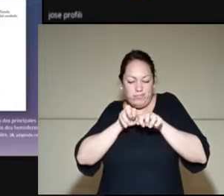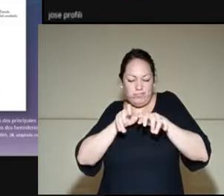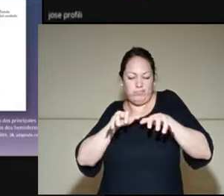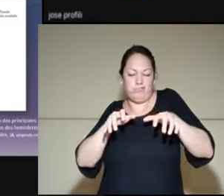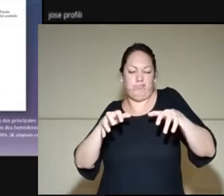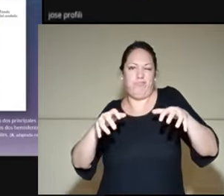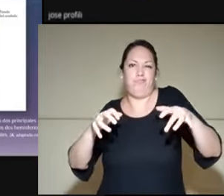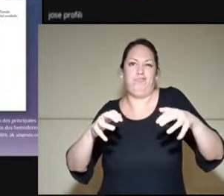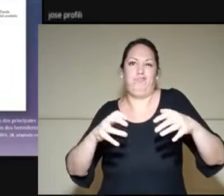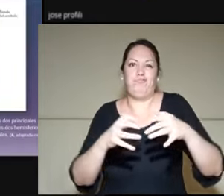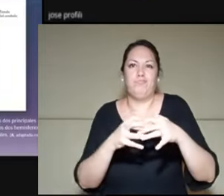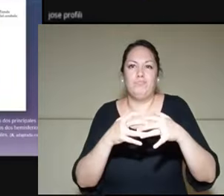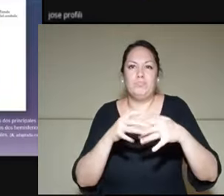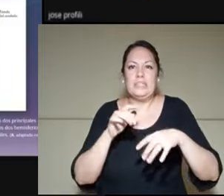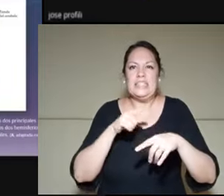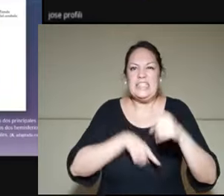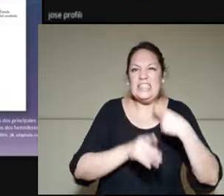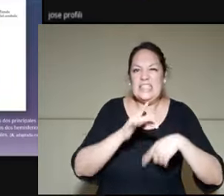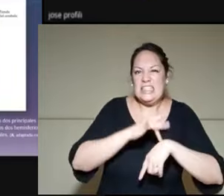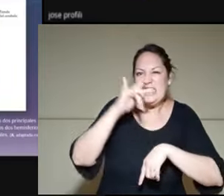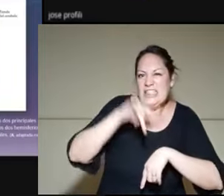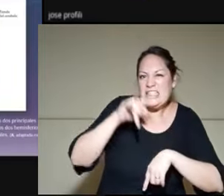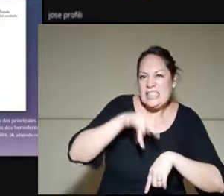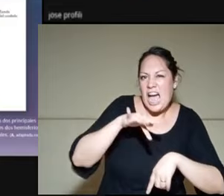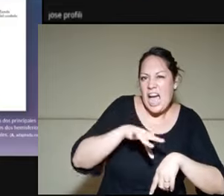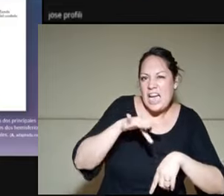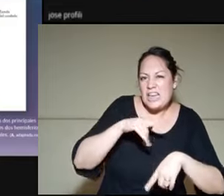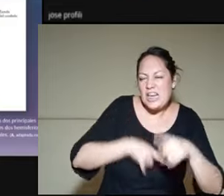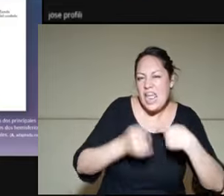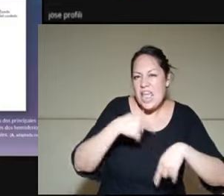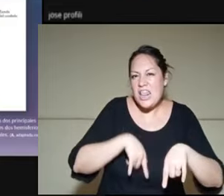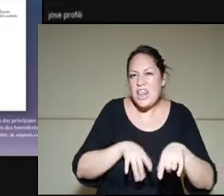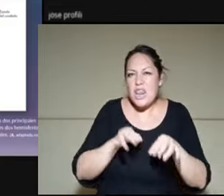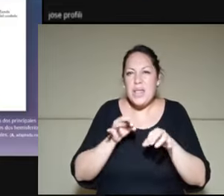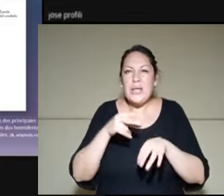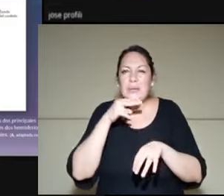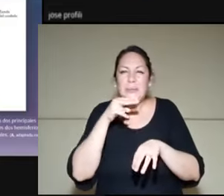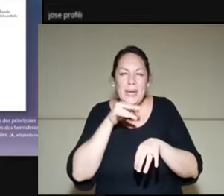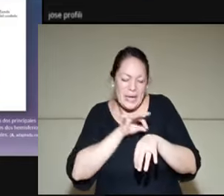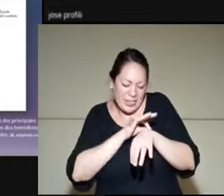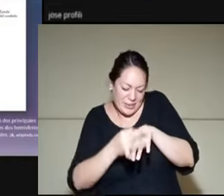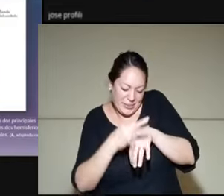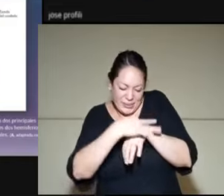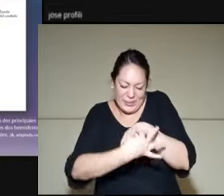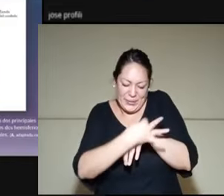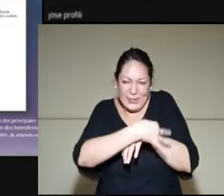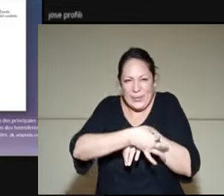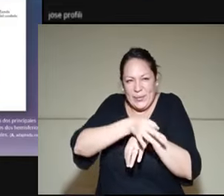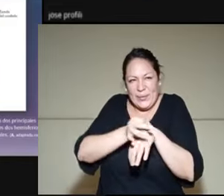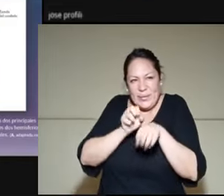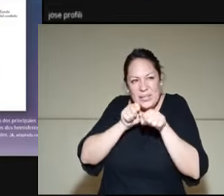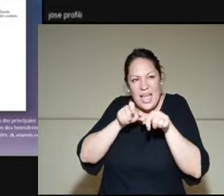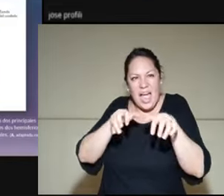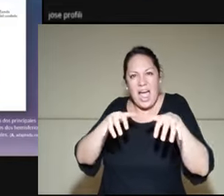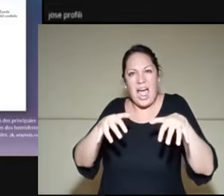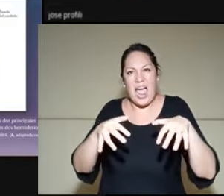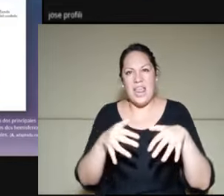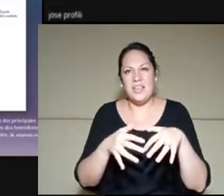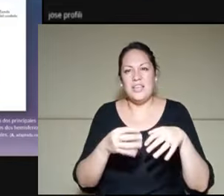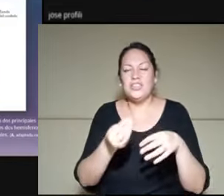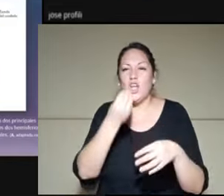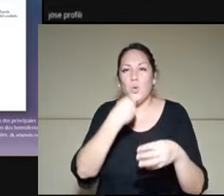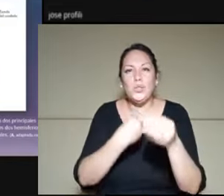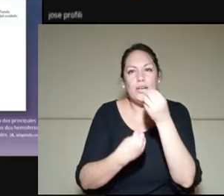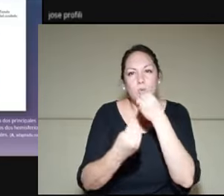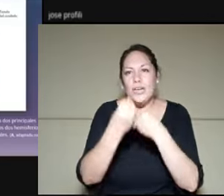por qué parece una araña? Porque tiene muchos vasos sanguíneos, muchas arterias y venas, que es una meninge que va a nutrir, porque